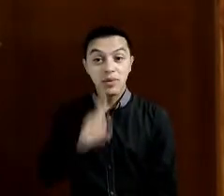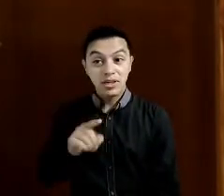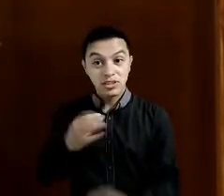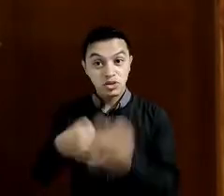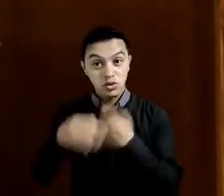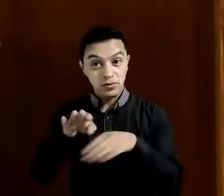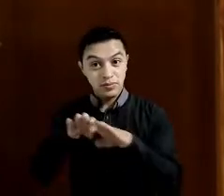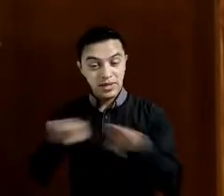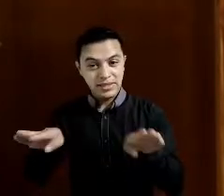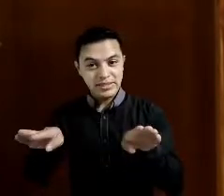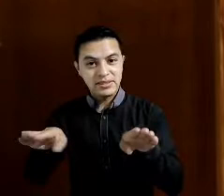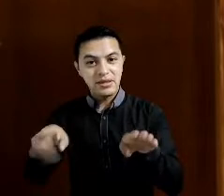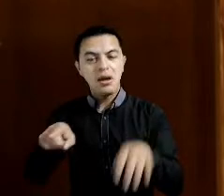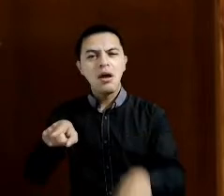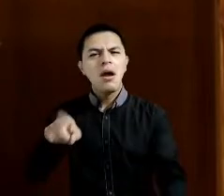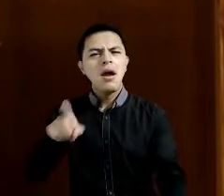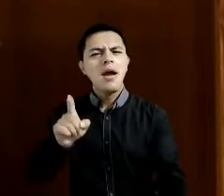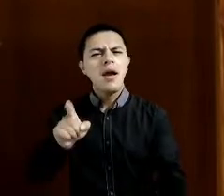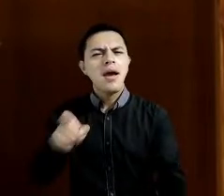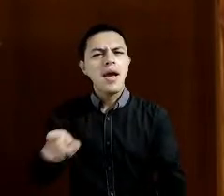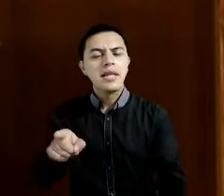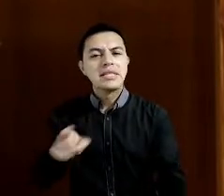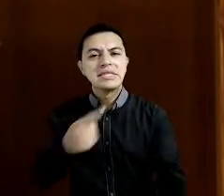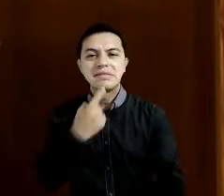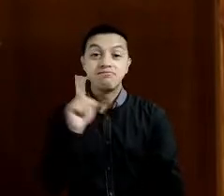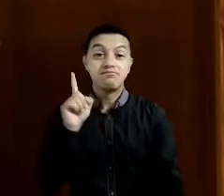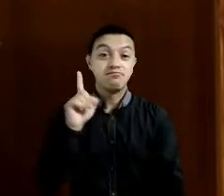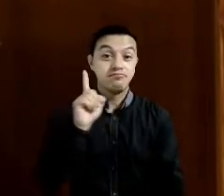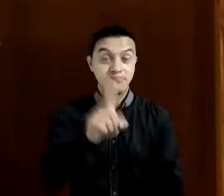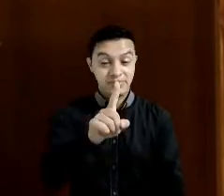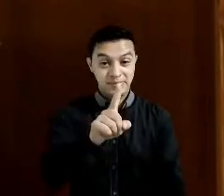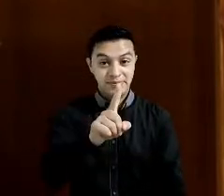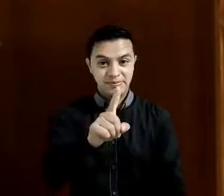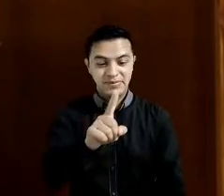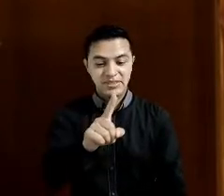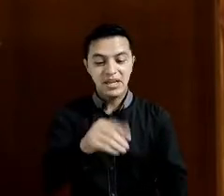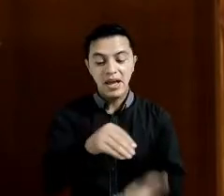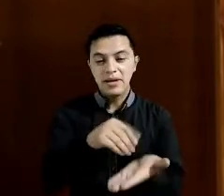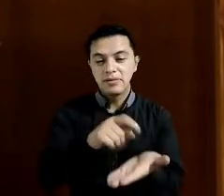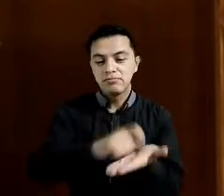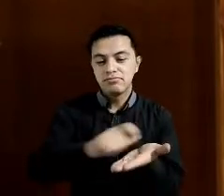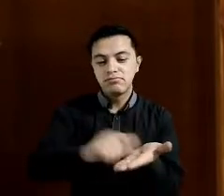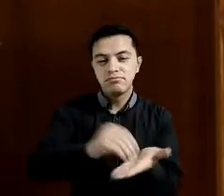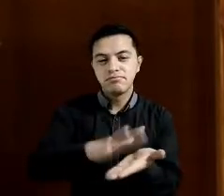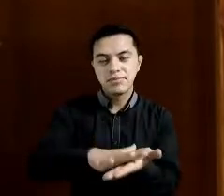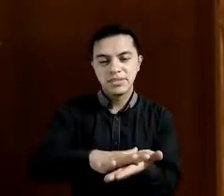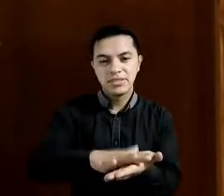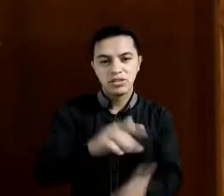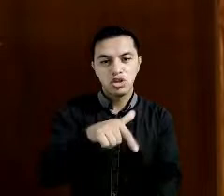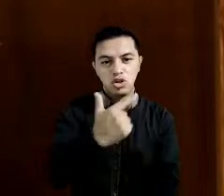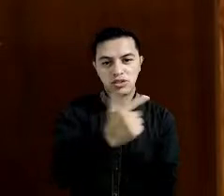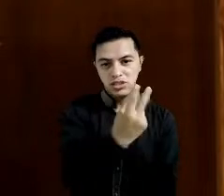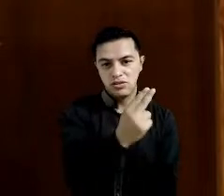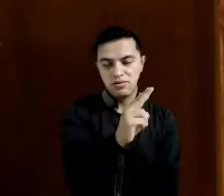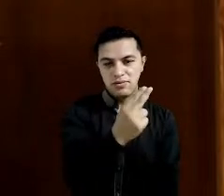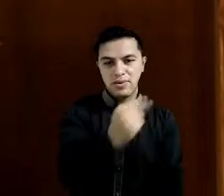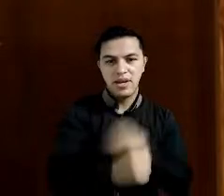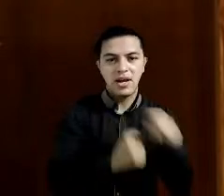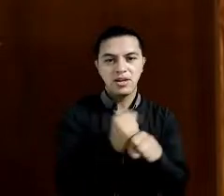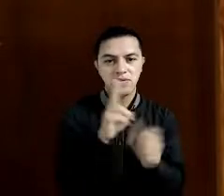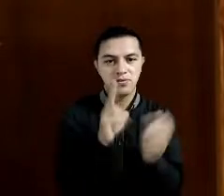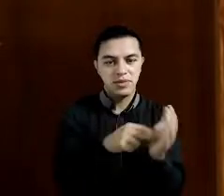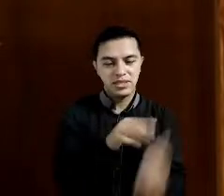una demanda de amparo mediante escrito presentado el 12 de noviembre del 2019 en la Oficina